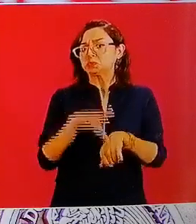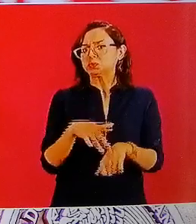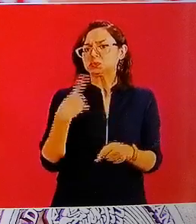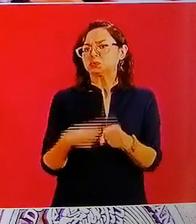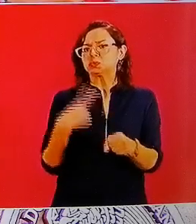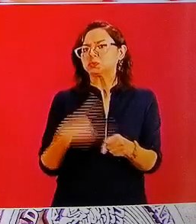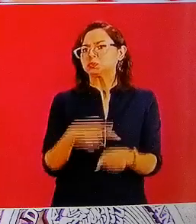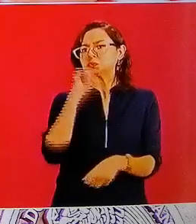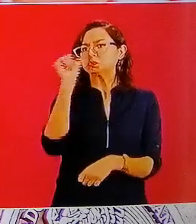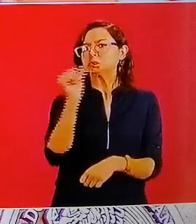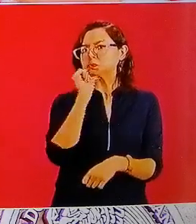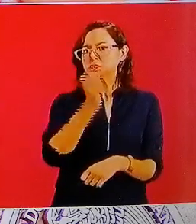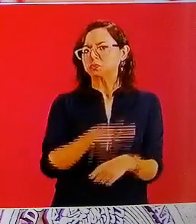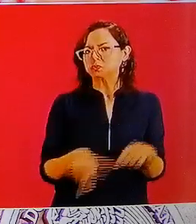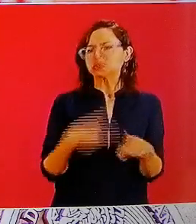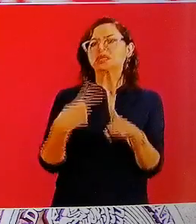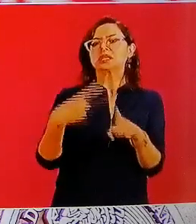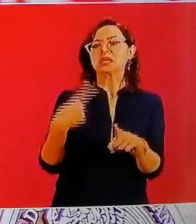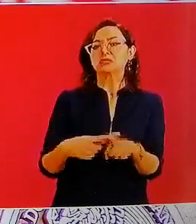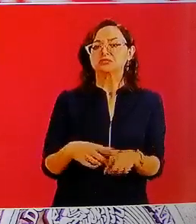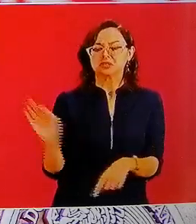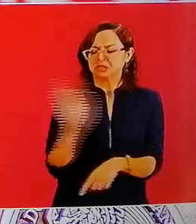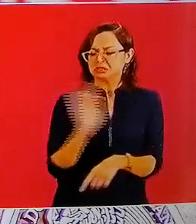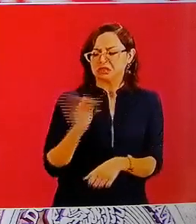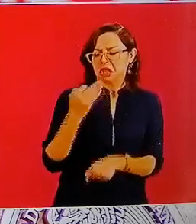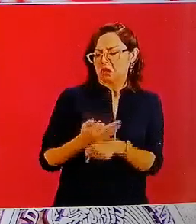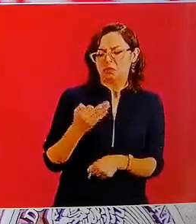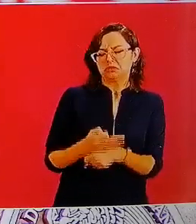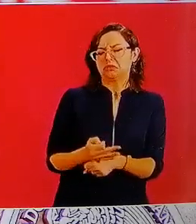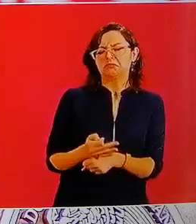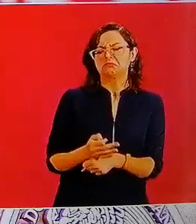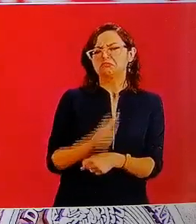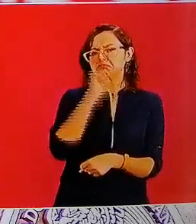Si no es ahora, no sabemos en el futuro.